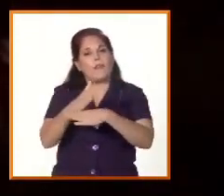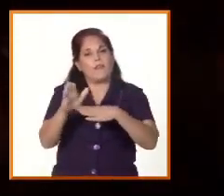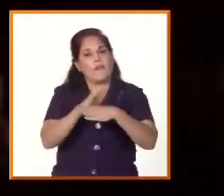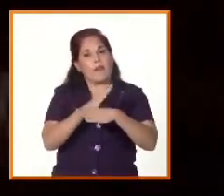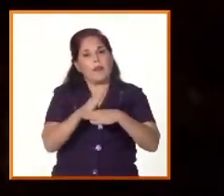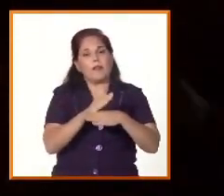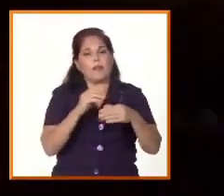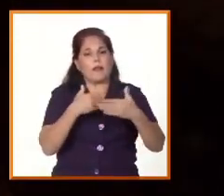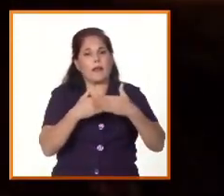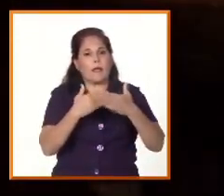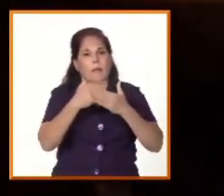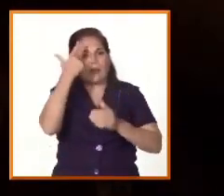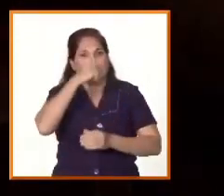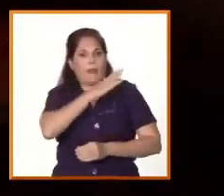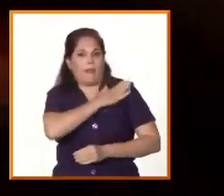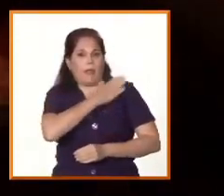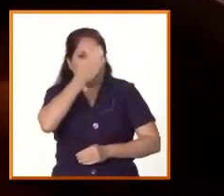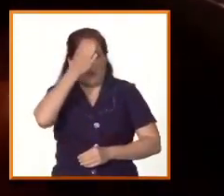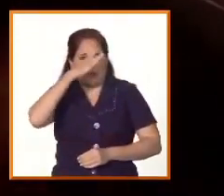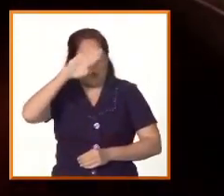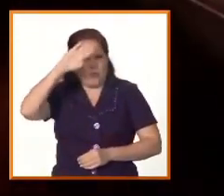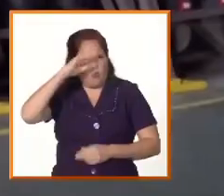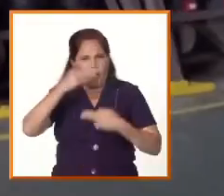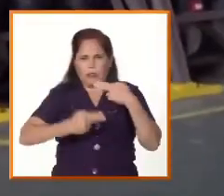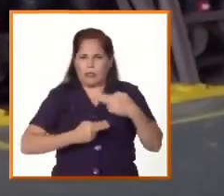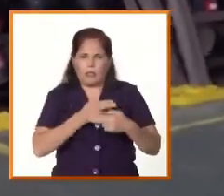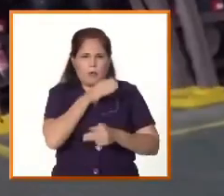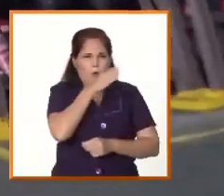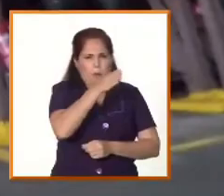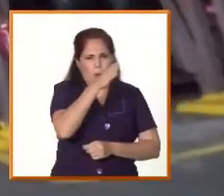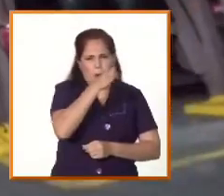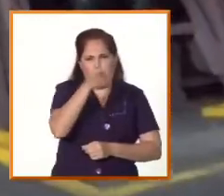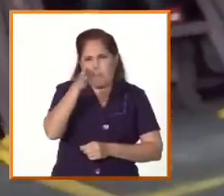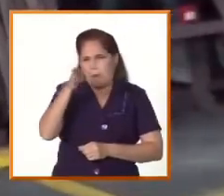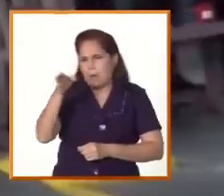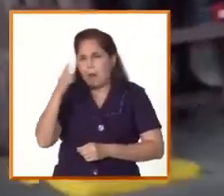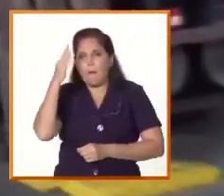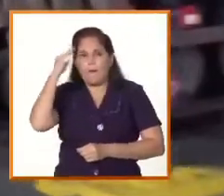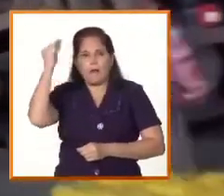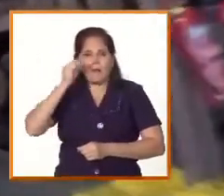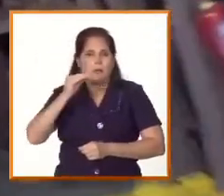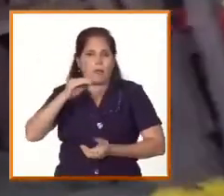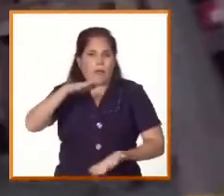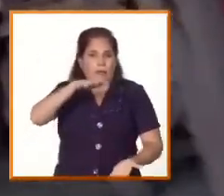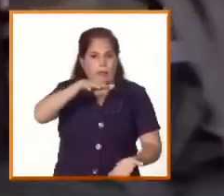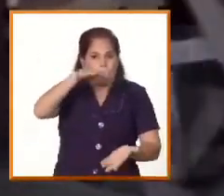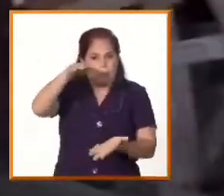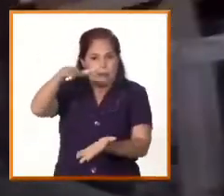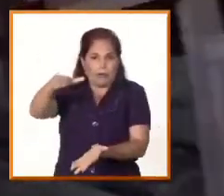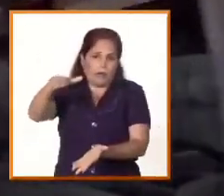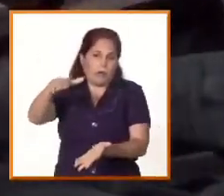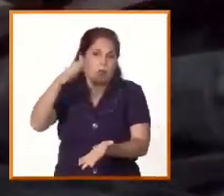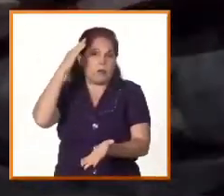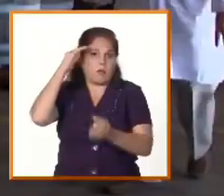hicimos un recorrido por las tilerías producen